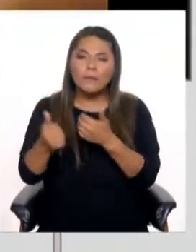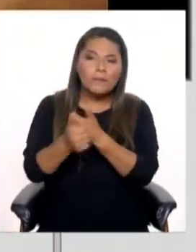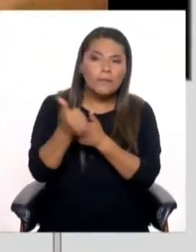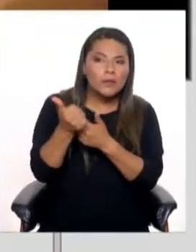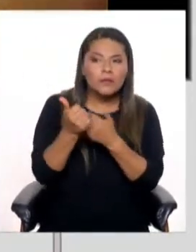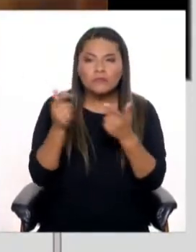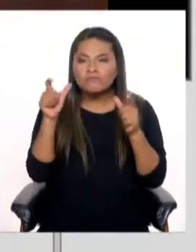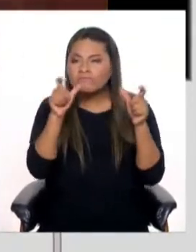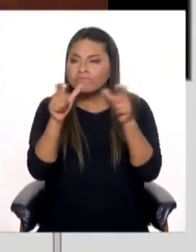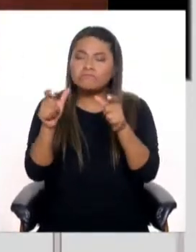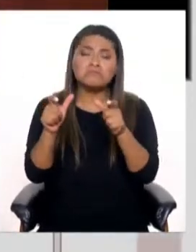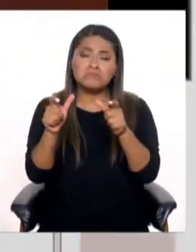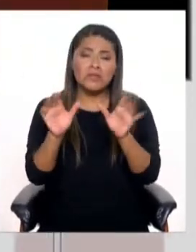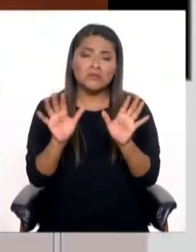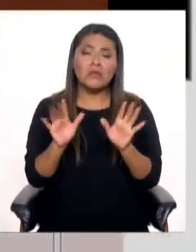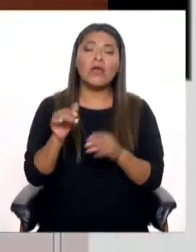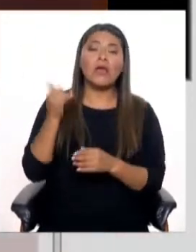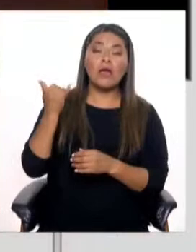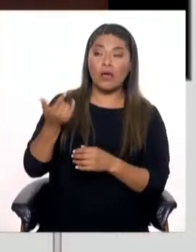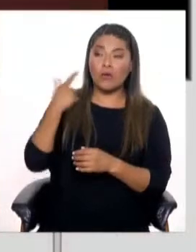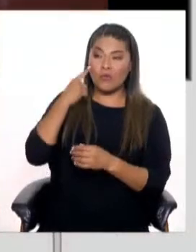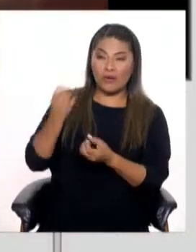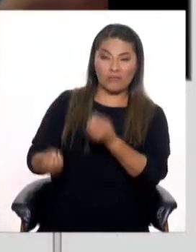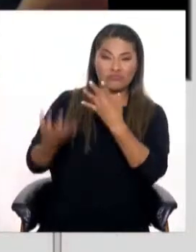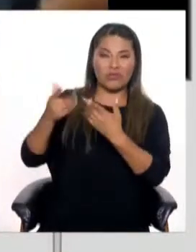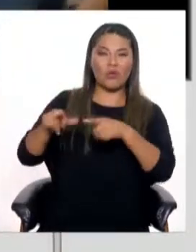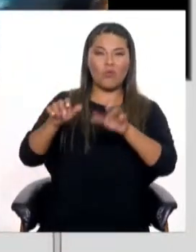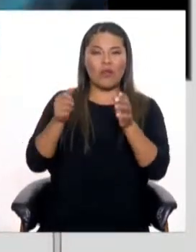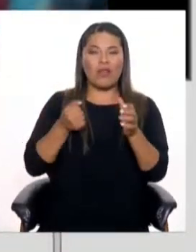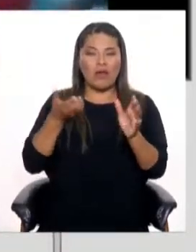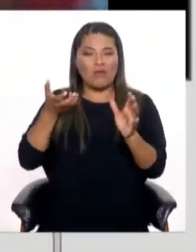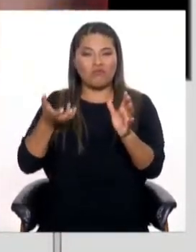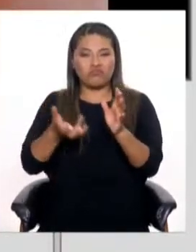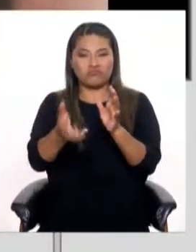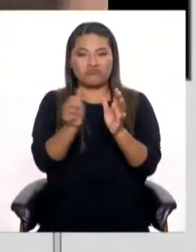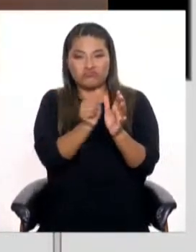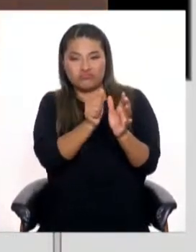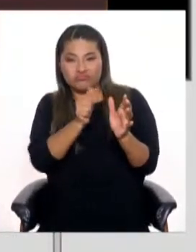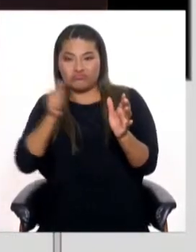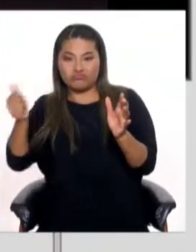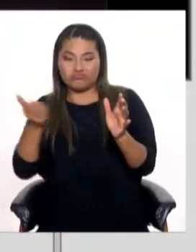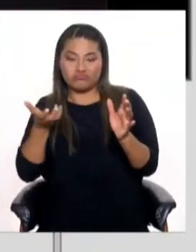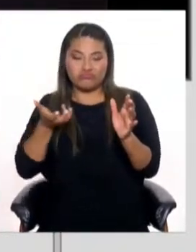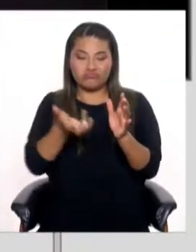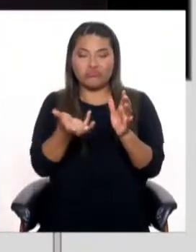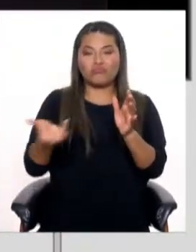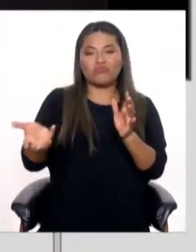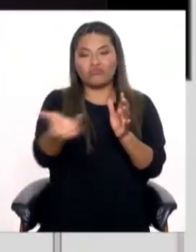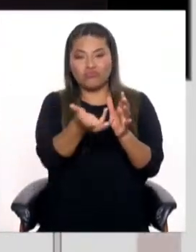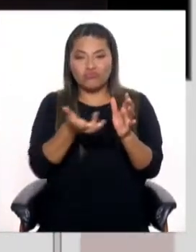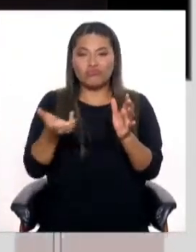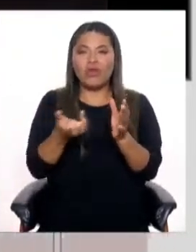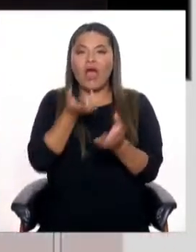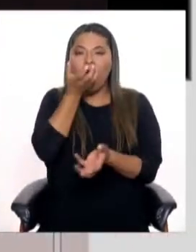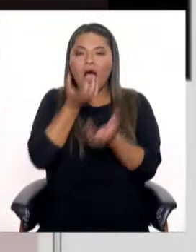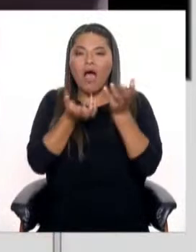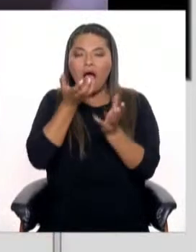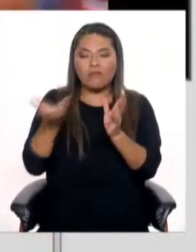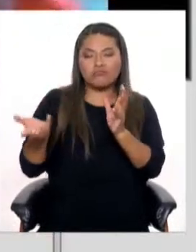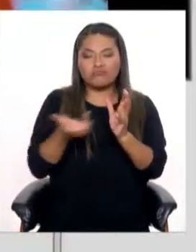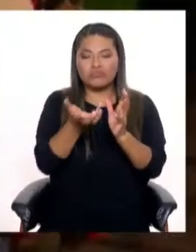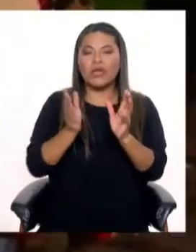sucedido aparentemente es la explosión de un horno eléctrico producto del secado del producto terminado de las pastillas.